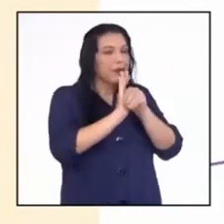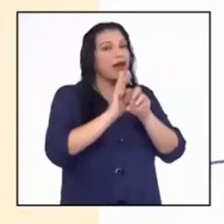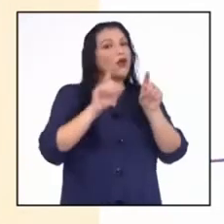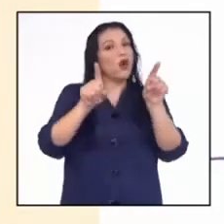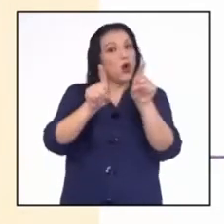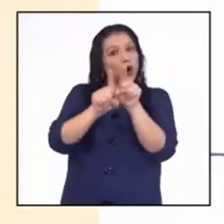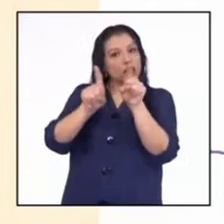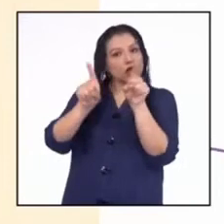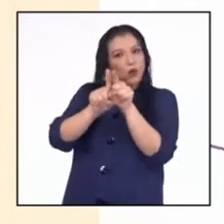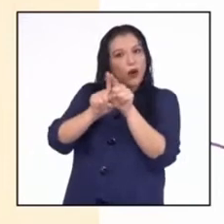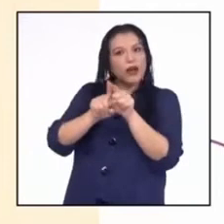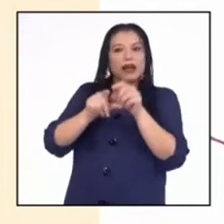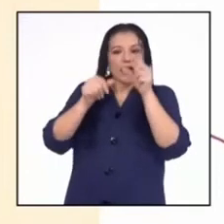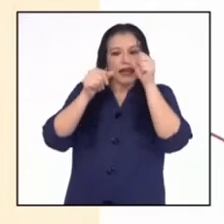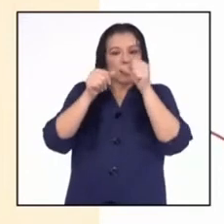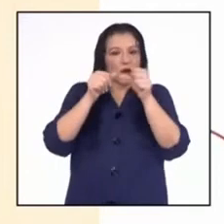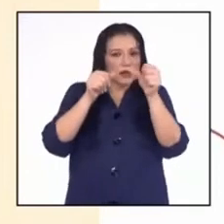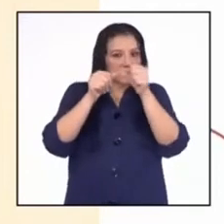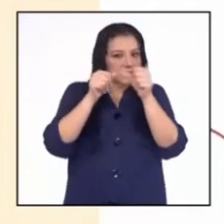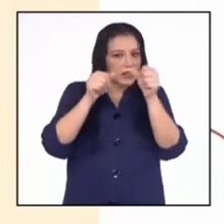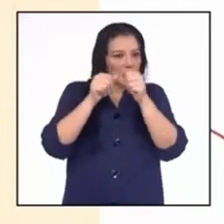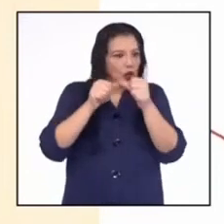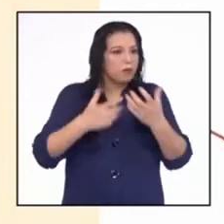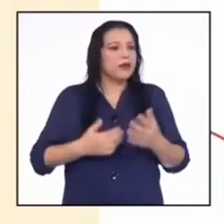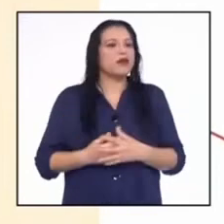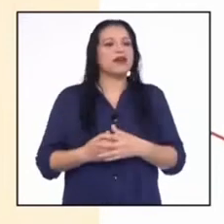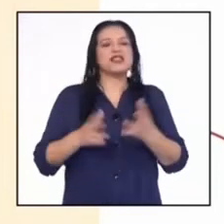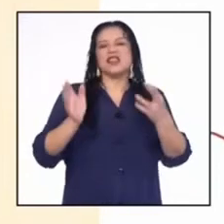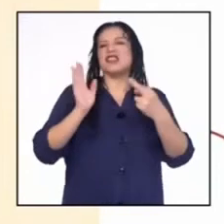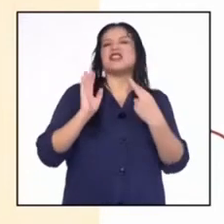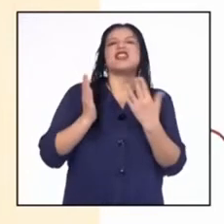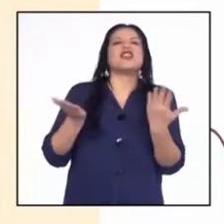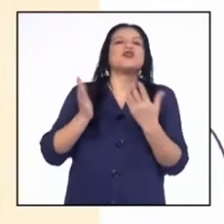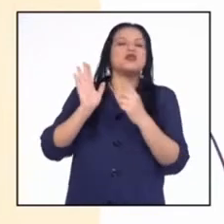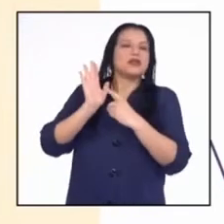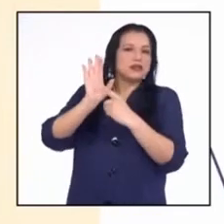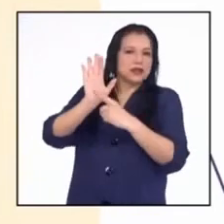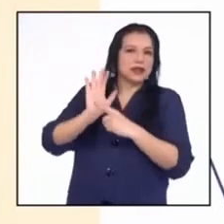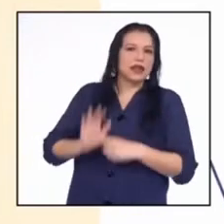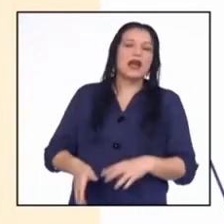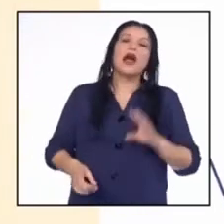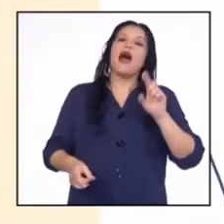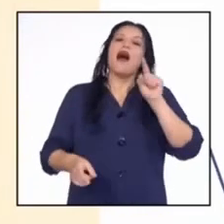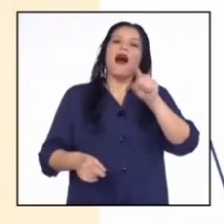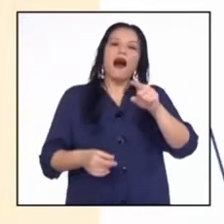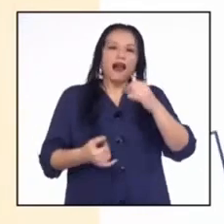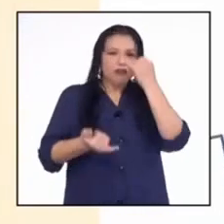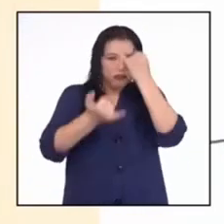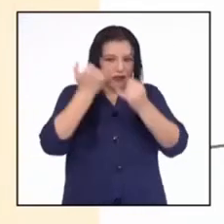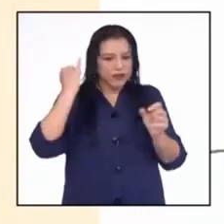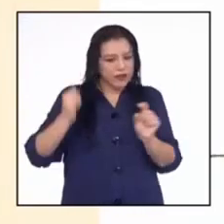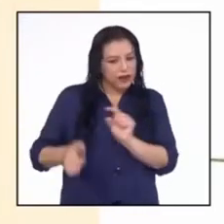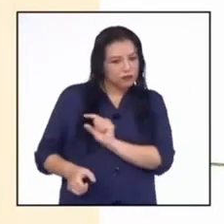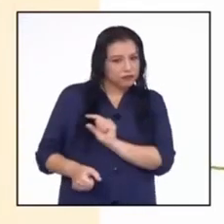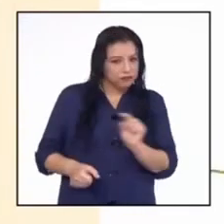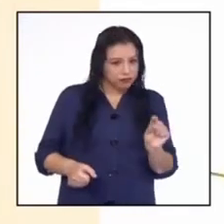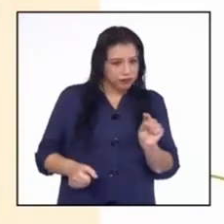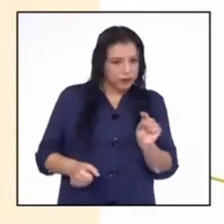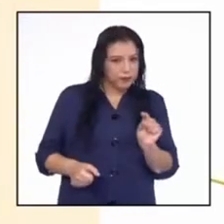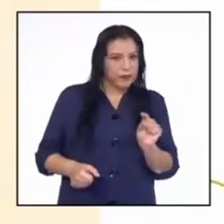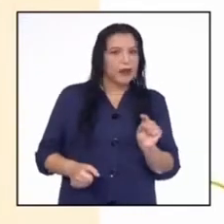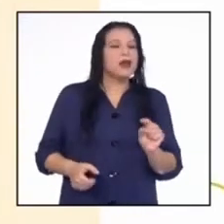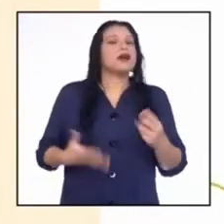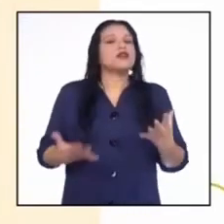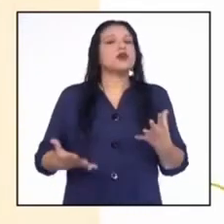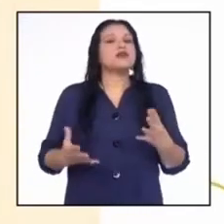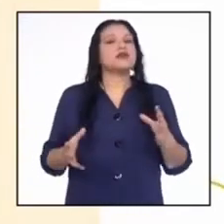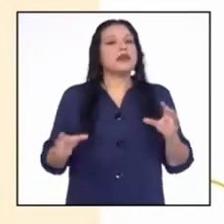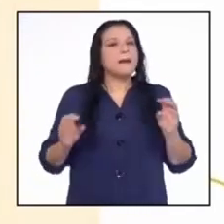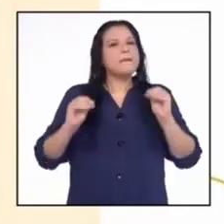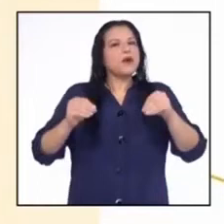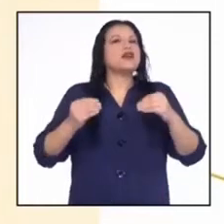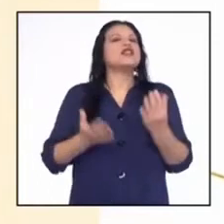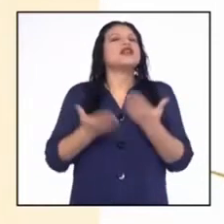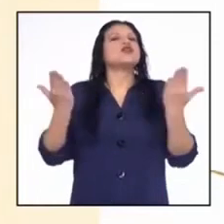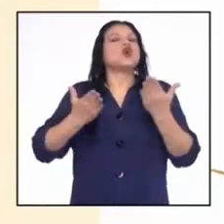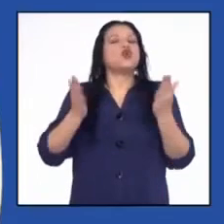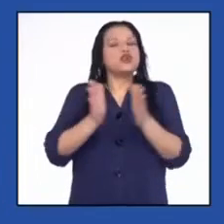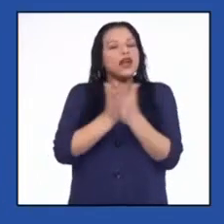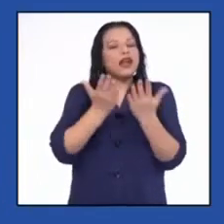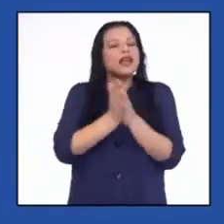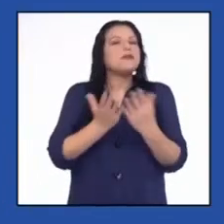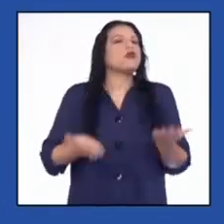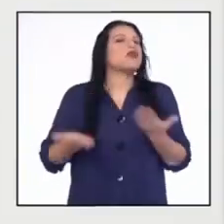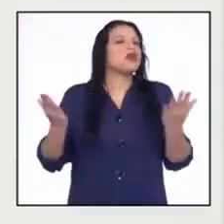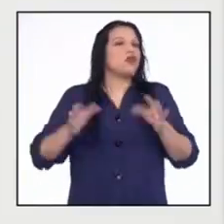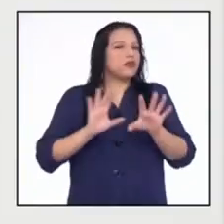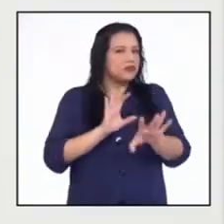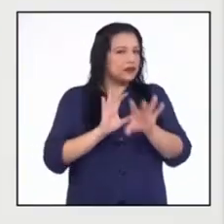y con ese número en pantalla que se llama referencia, has remitido al final de la página, donde consignas de dónde lo has